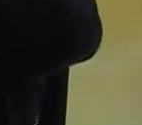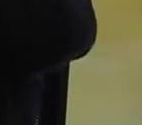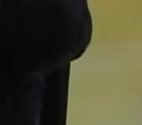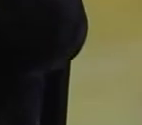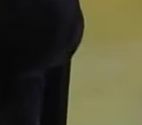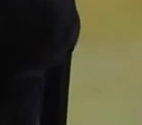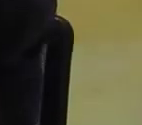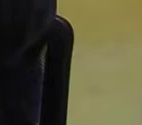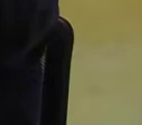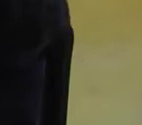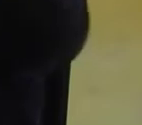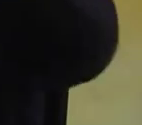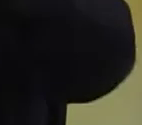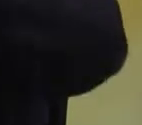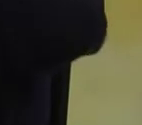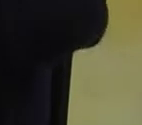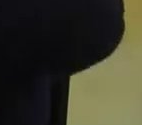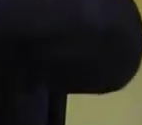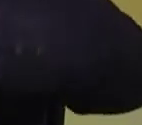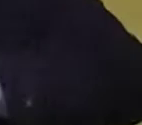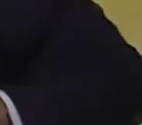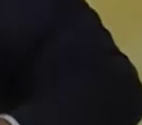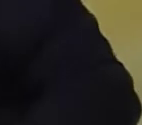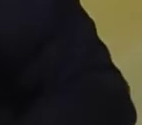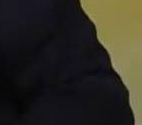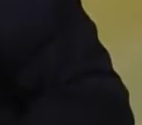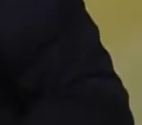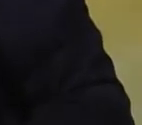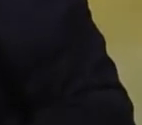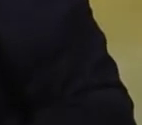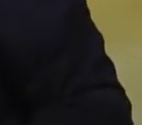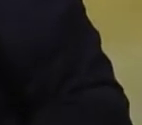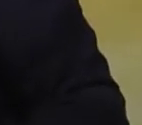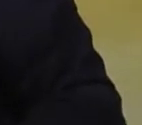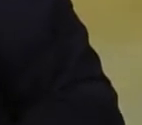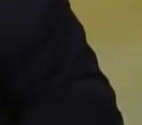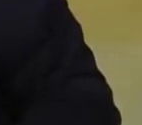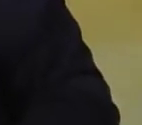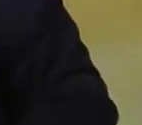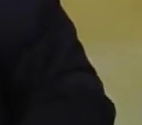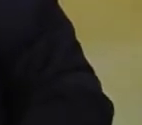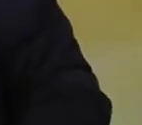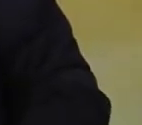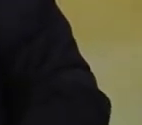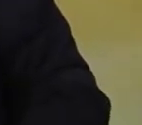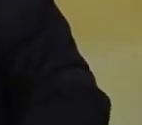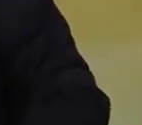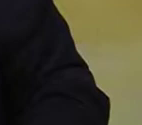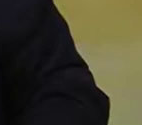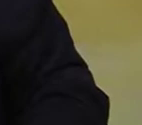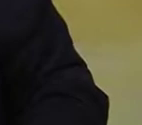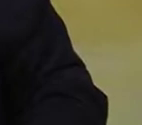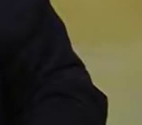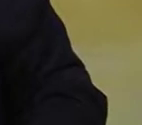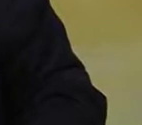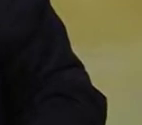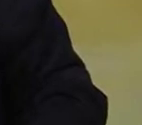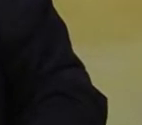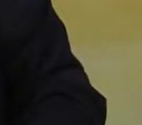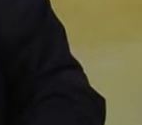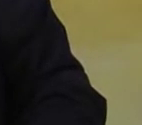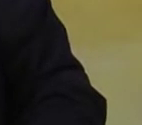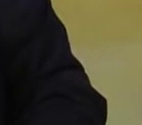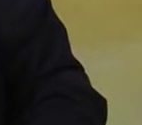todopoderoso e intercede por usted y por nosotros también nuestro abogado dice el versículo